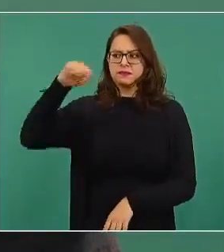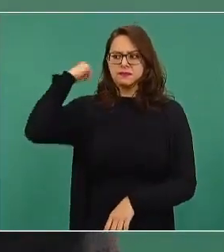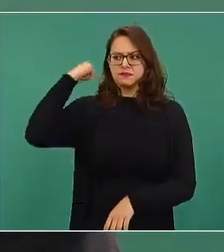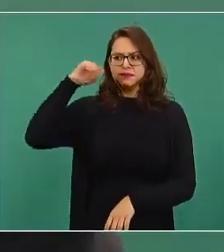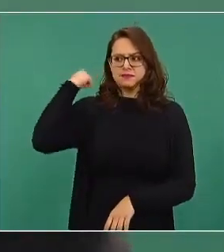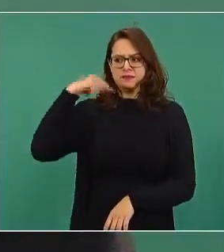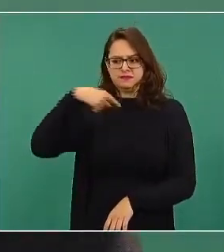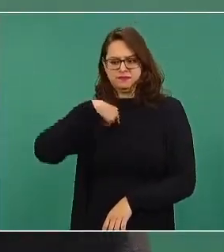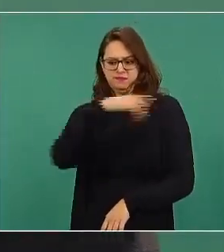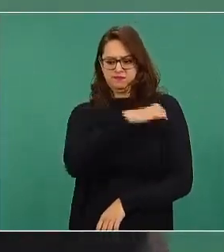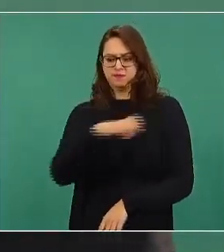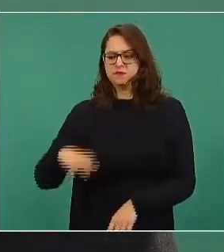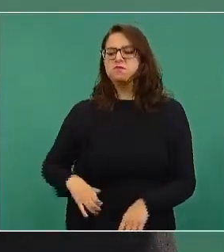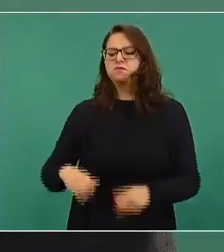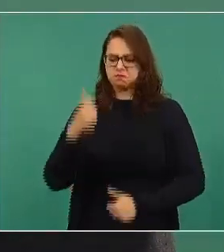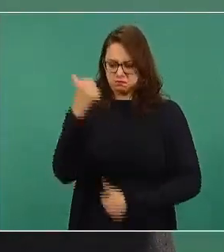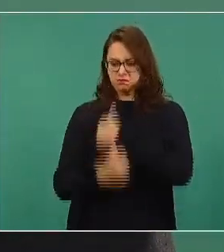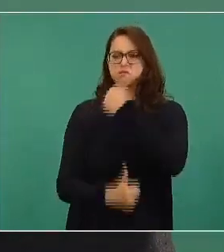era muy difícil.